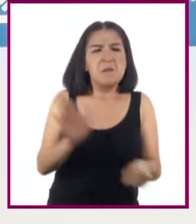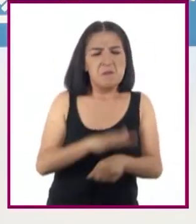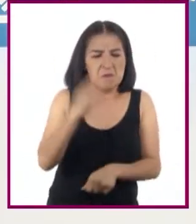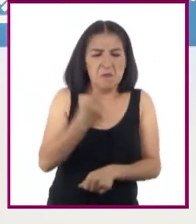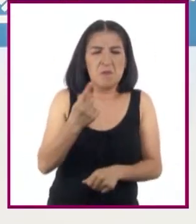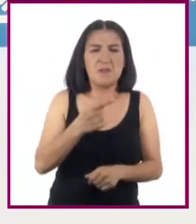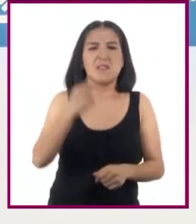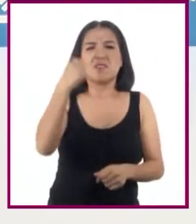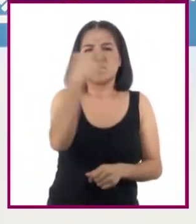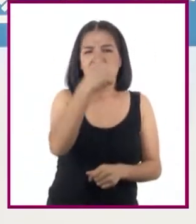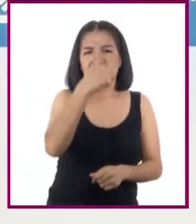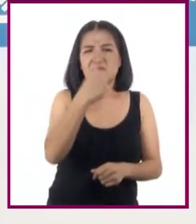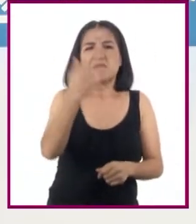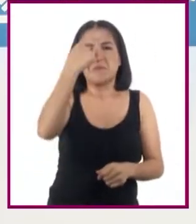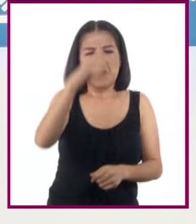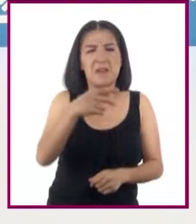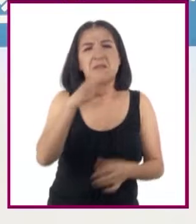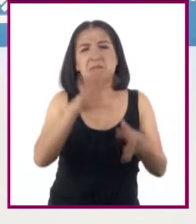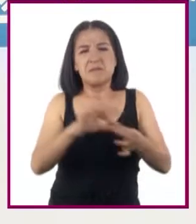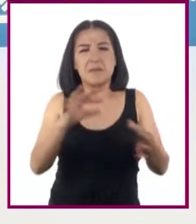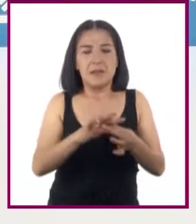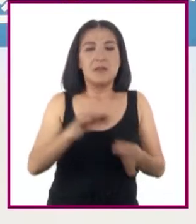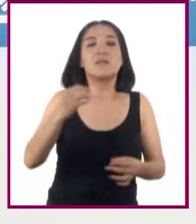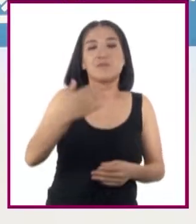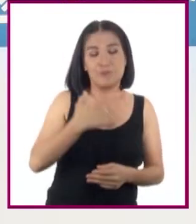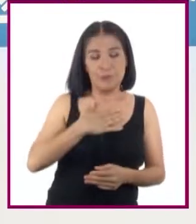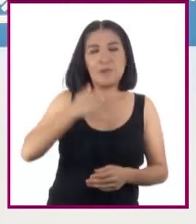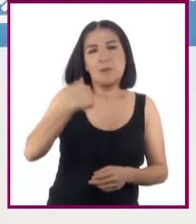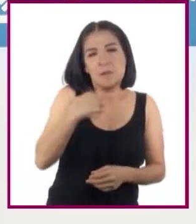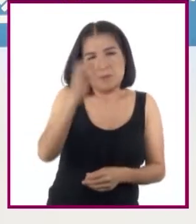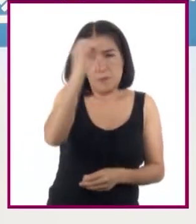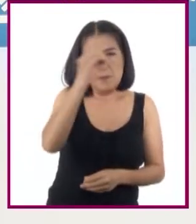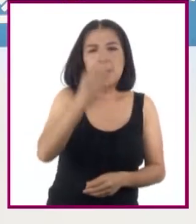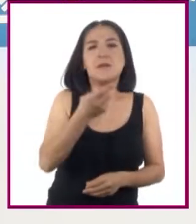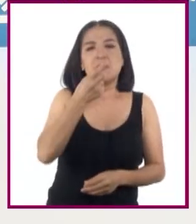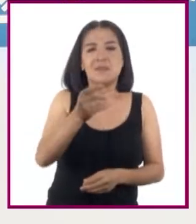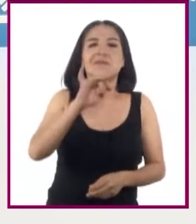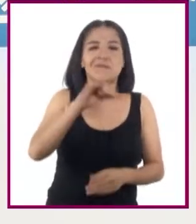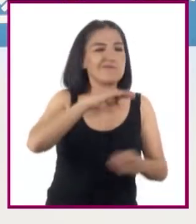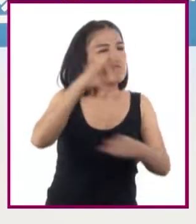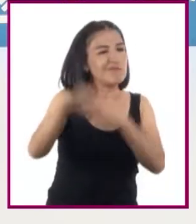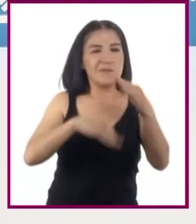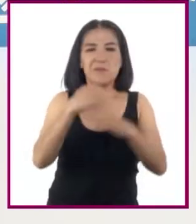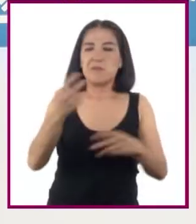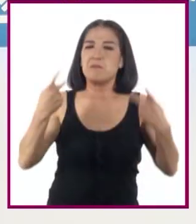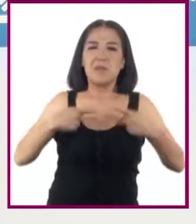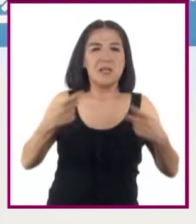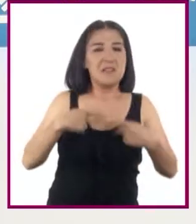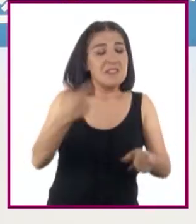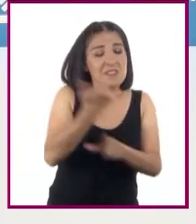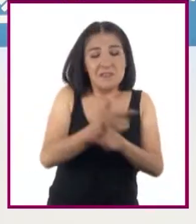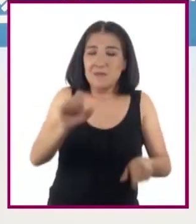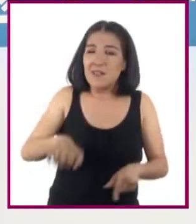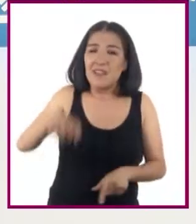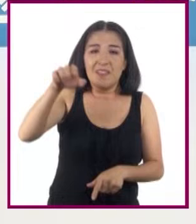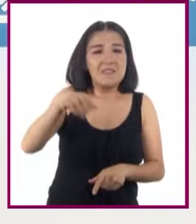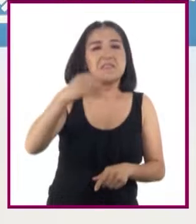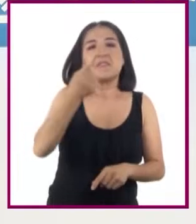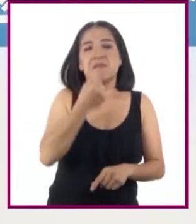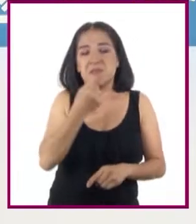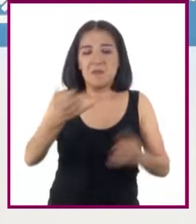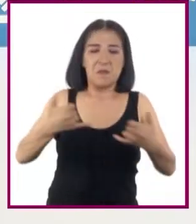el tema de las adicciones? Yo diría que es importante porque casi cualquier persona a cualquier edad puede desarrollar una